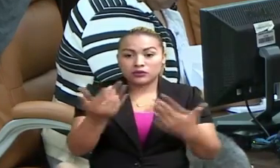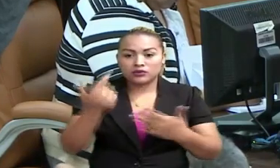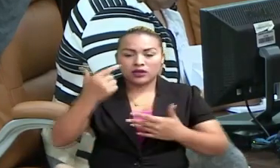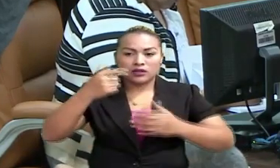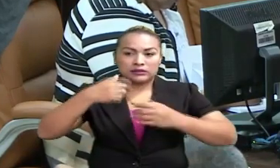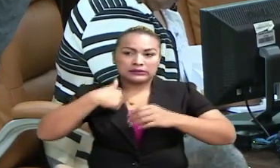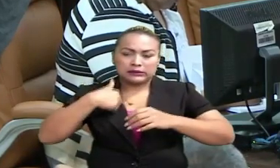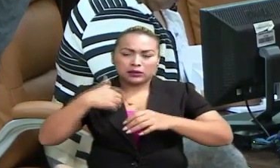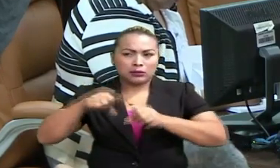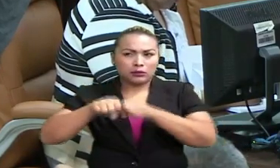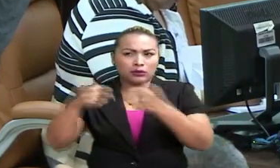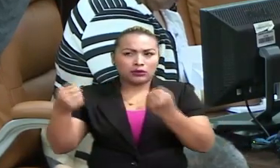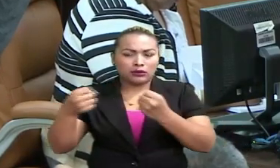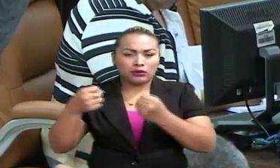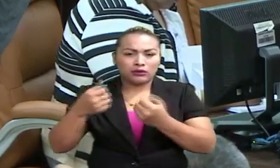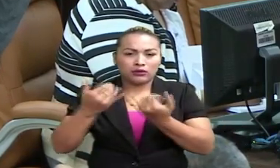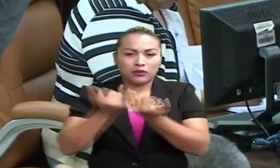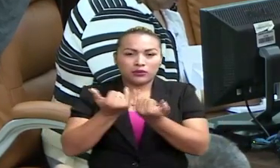quebrar.